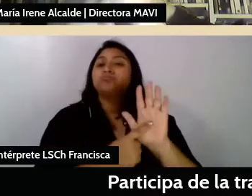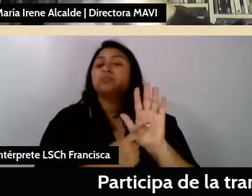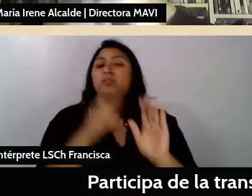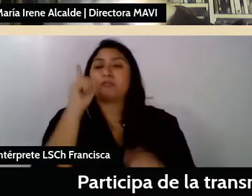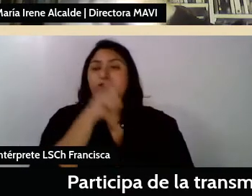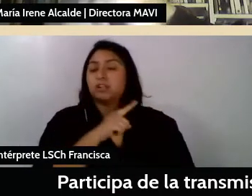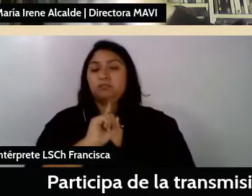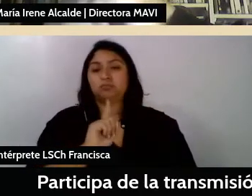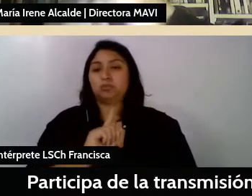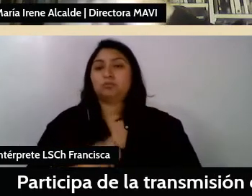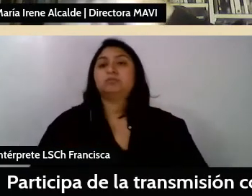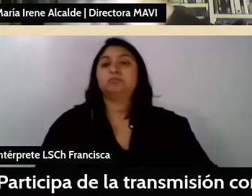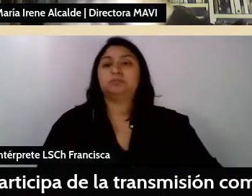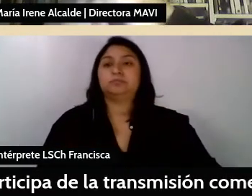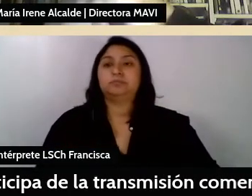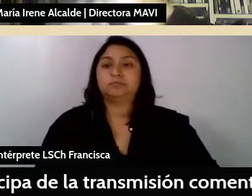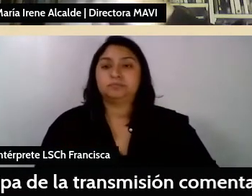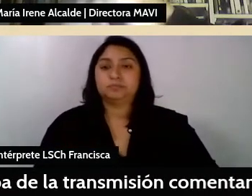Eso.